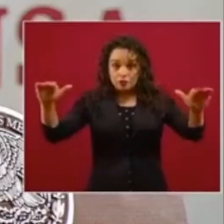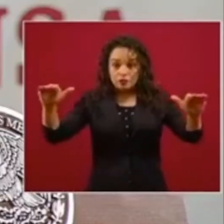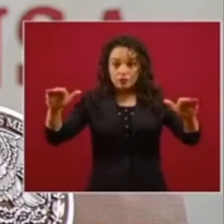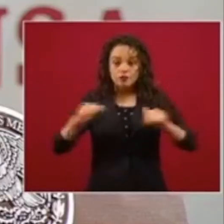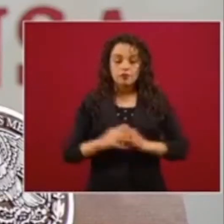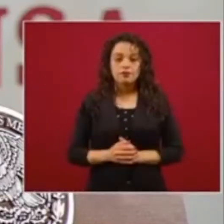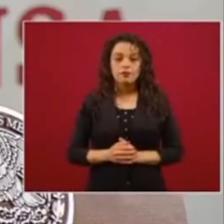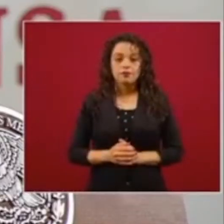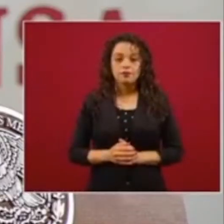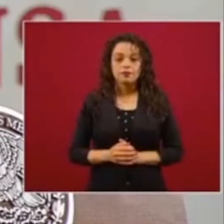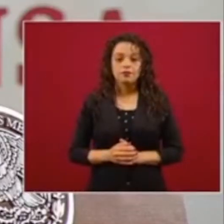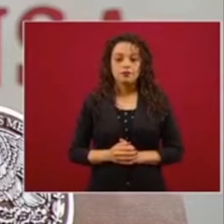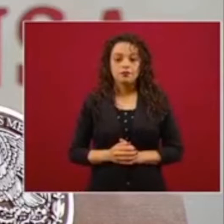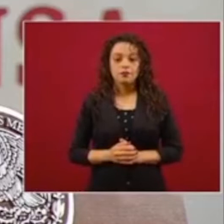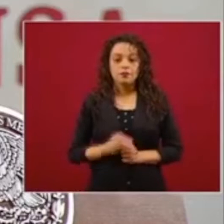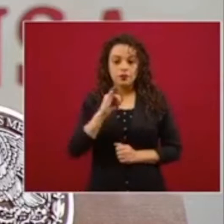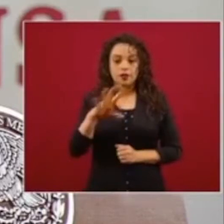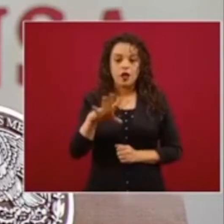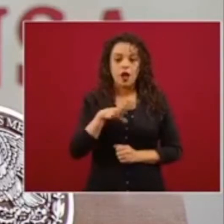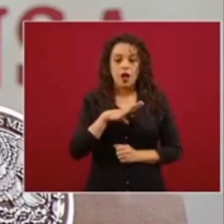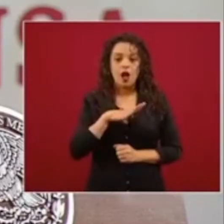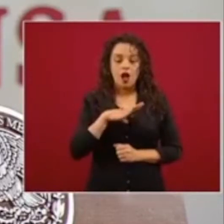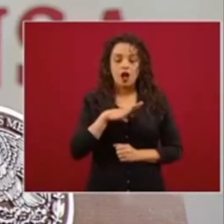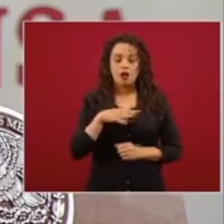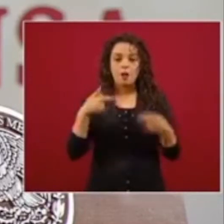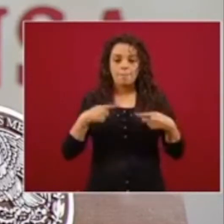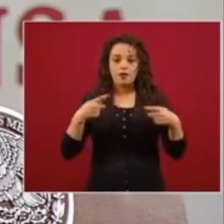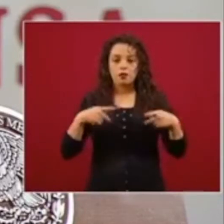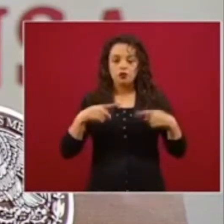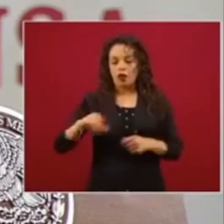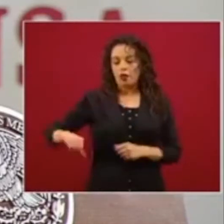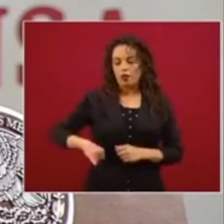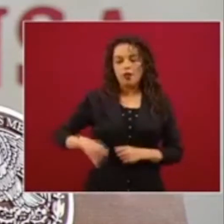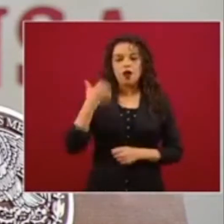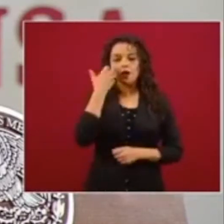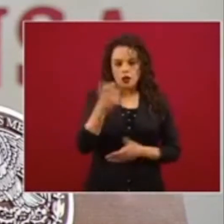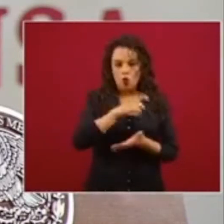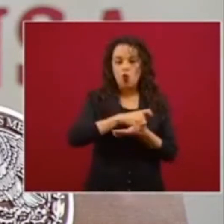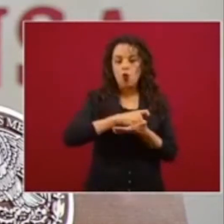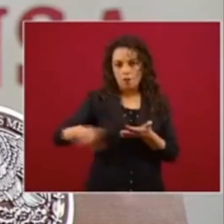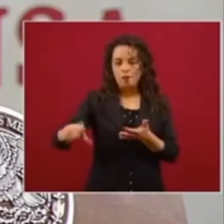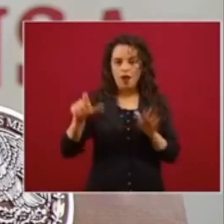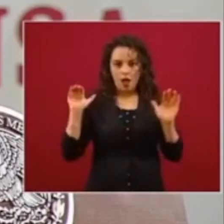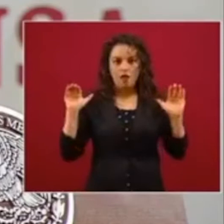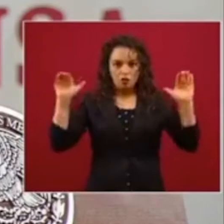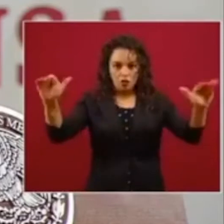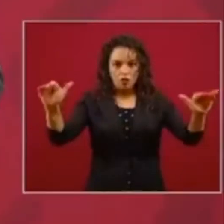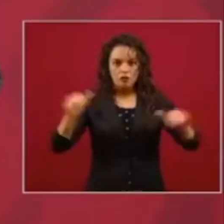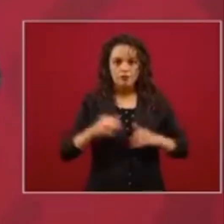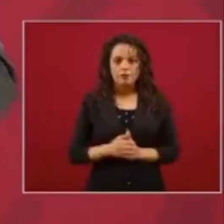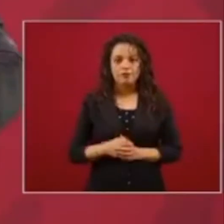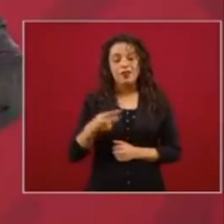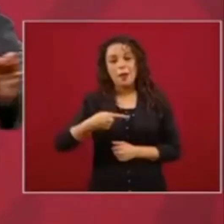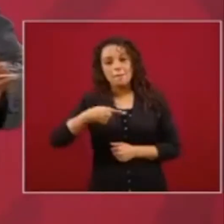El presidente Andrés Manuel López Obrador ofrece protección a Enrique Alfaro, gobernador de Jalisco, y a Rosario Piedra, titular de la CNDH, tras